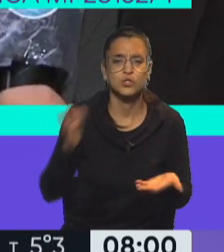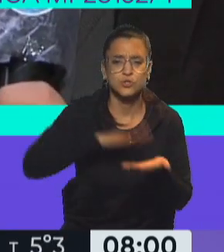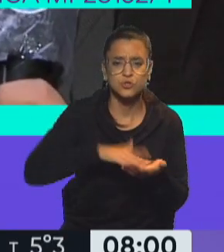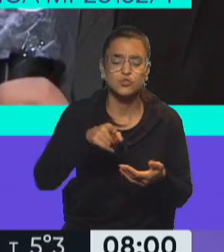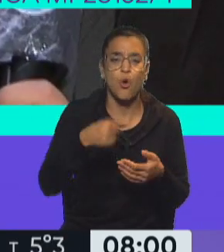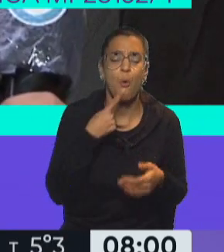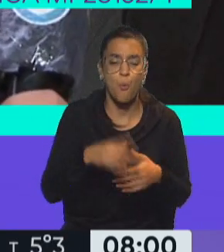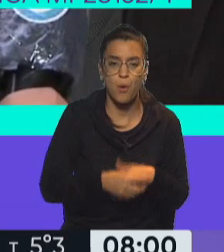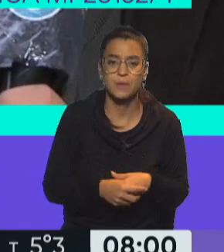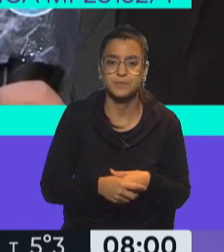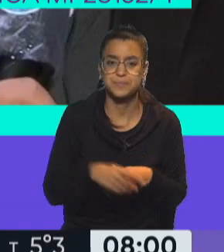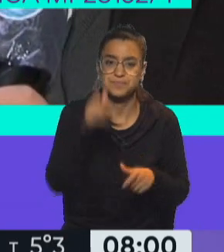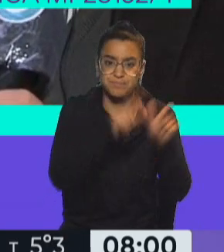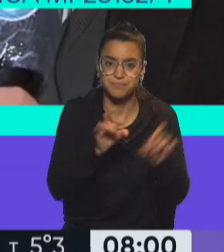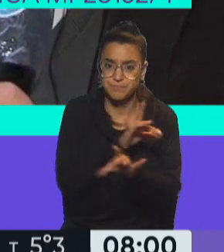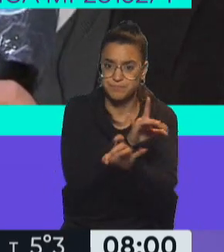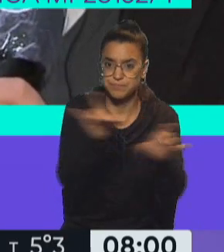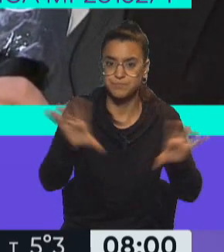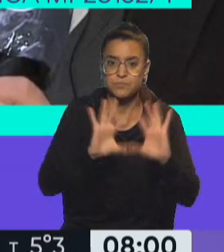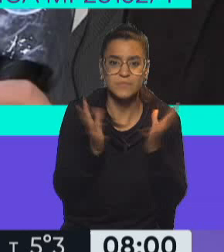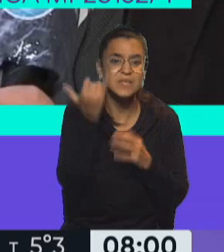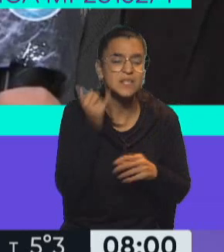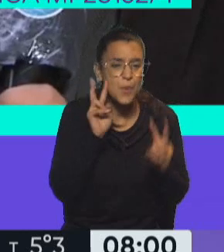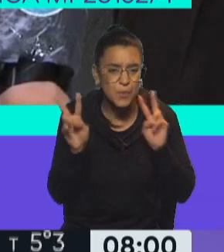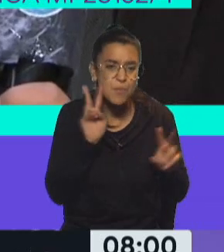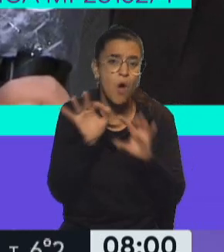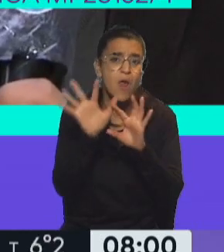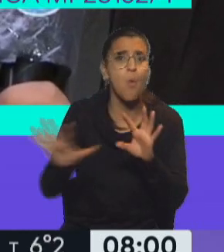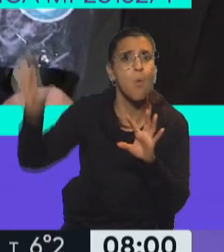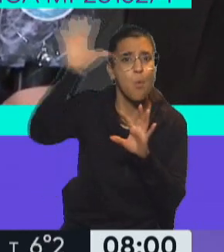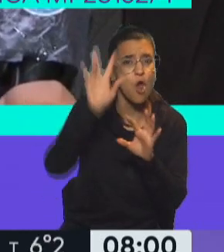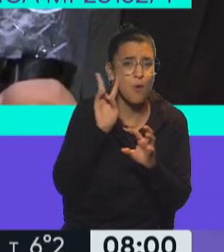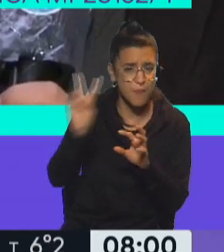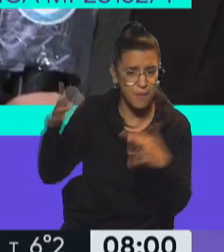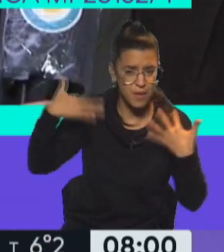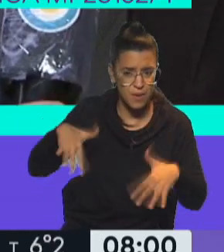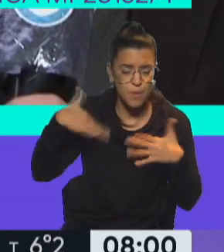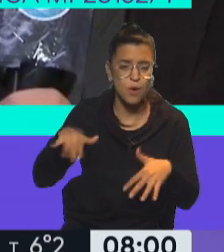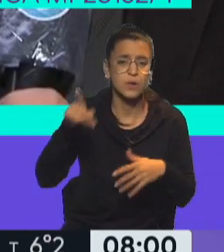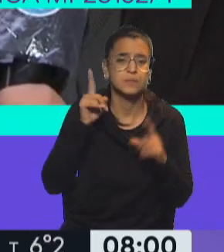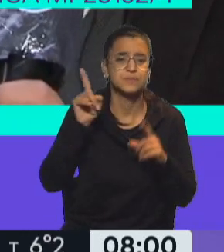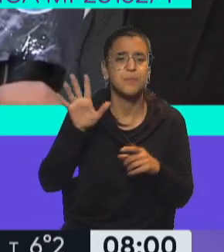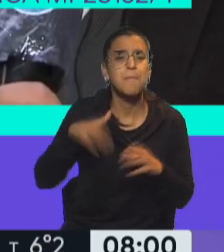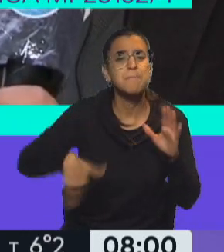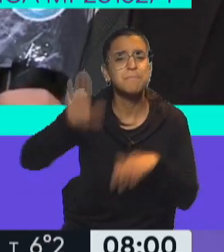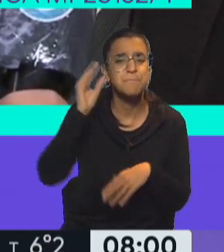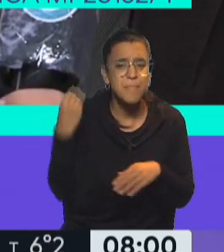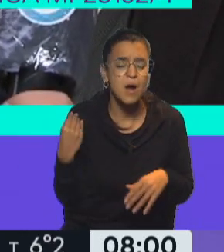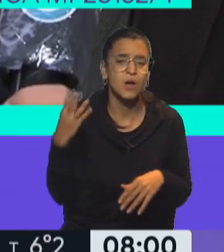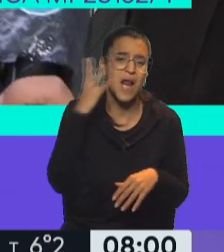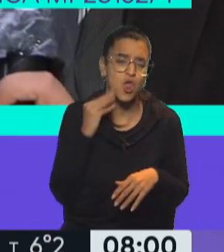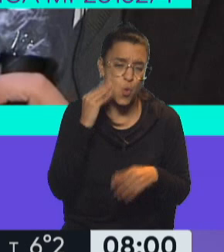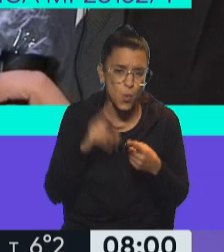prevalencia de la cantidad de casos a nivel mundial, ¿no? Ya lo estamos viendo por Europa, la cantidad de casos que empieza a haber en Europa, sobre todo lo que es